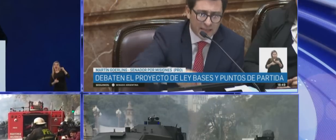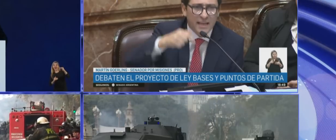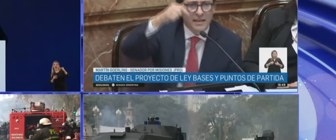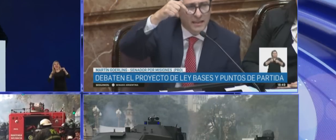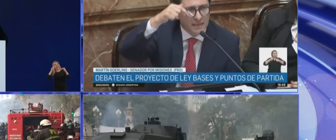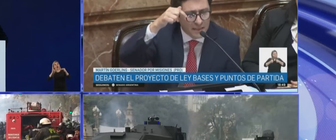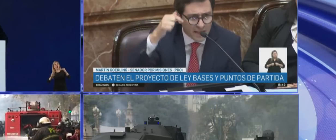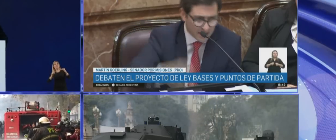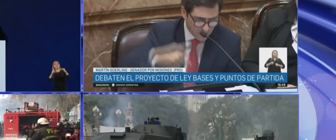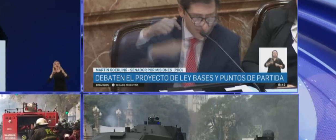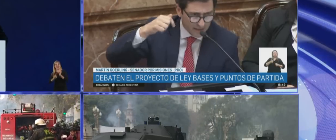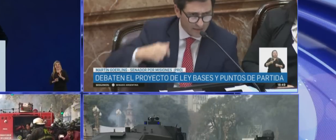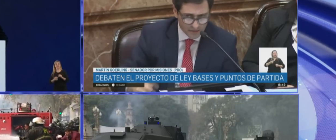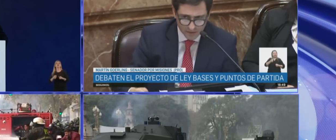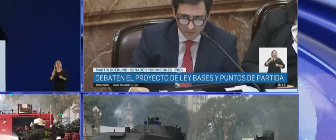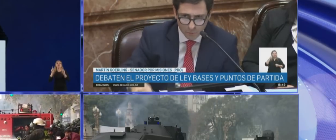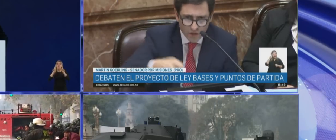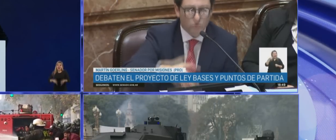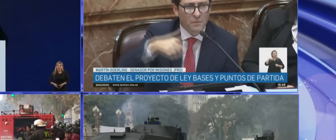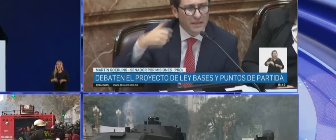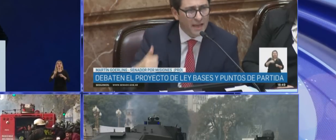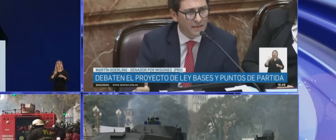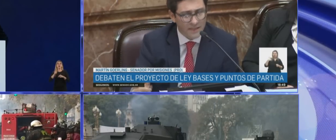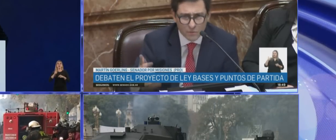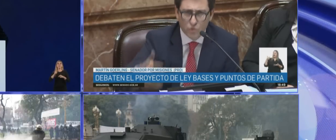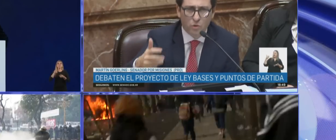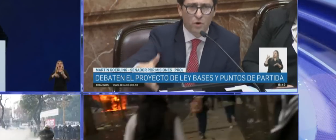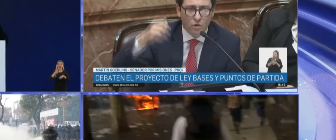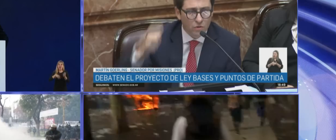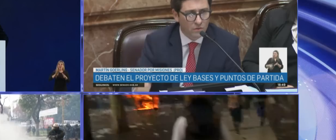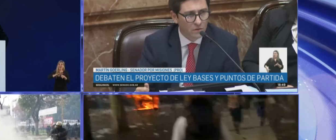país y nos permitió recrear un mercado de deuda